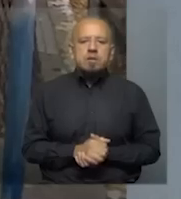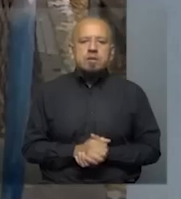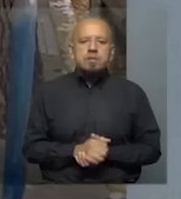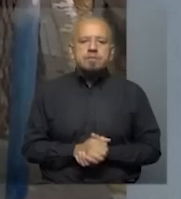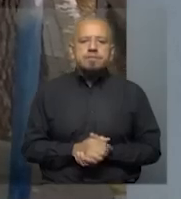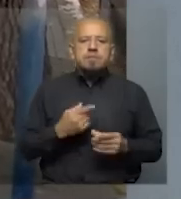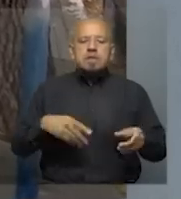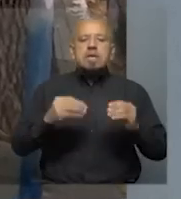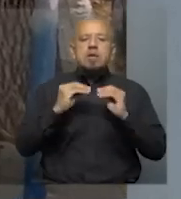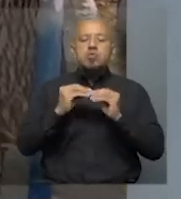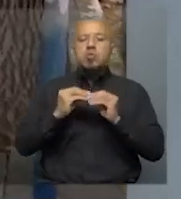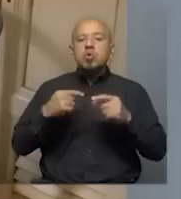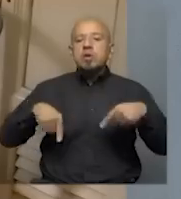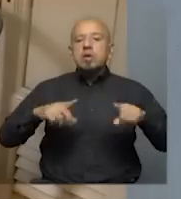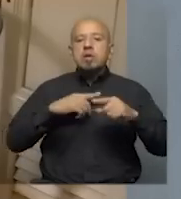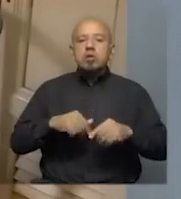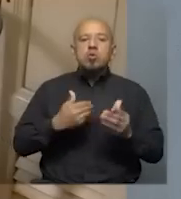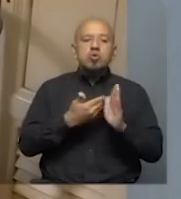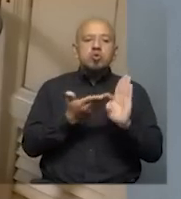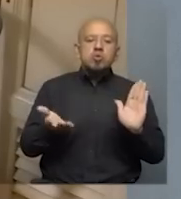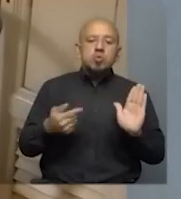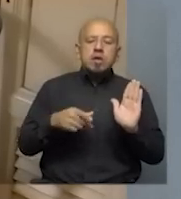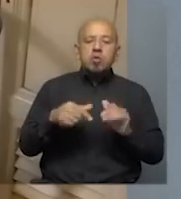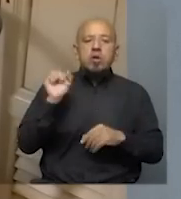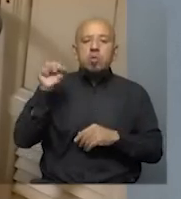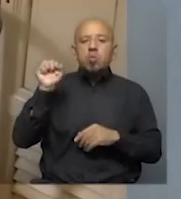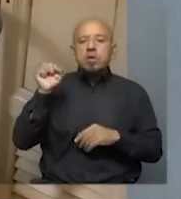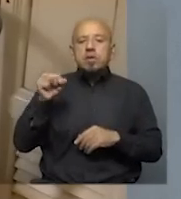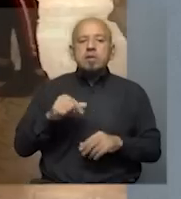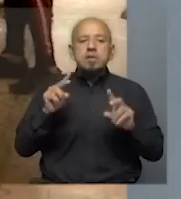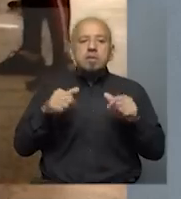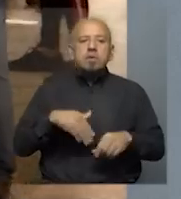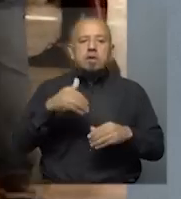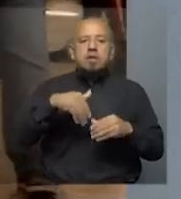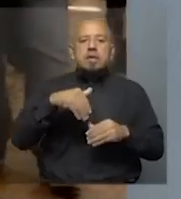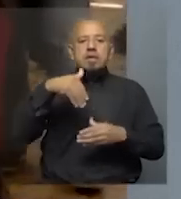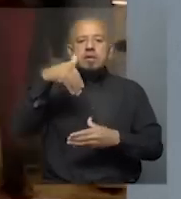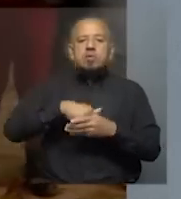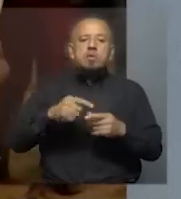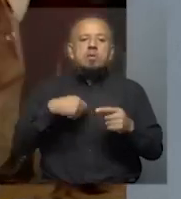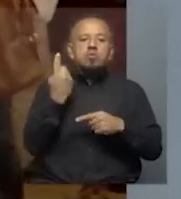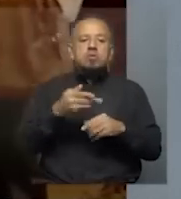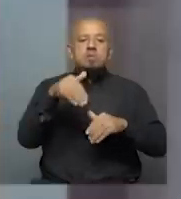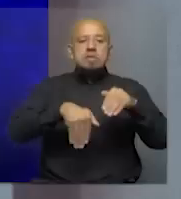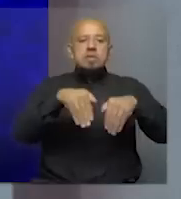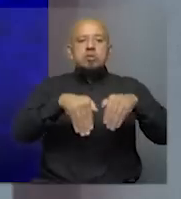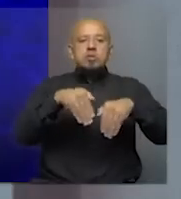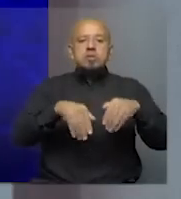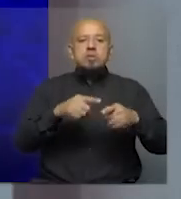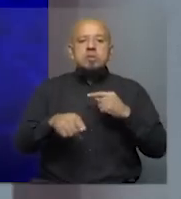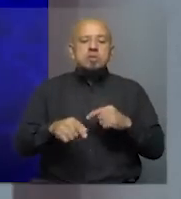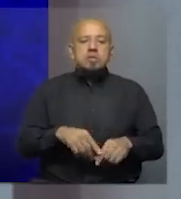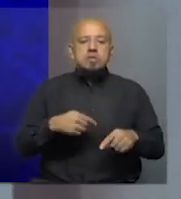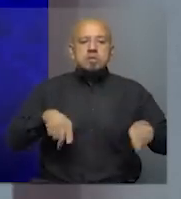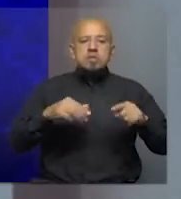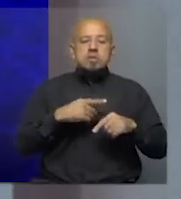La consultora Cifra divulgó este martes los resultados de su última encuesta sobre intención de voto para las próximas elecciones presidenciales. La encuesta arrojó